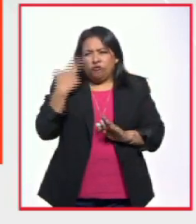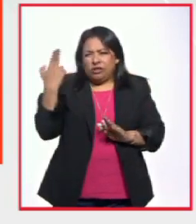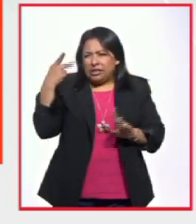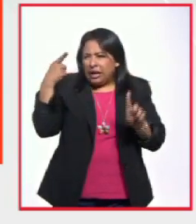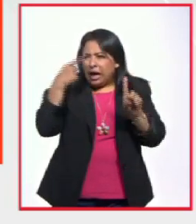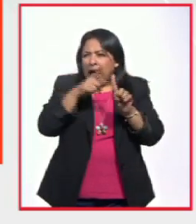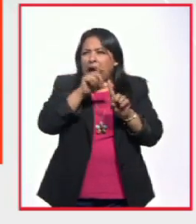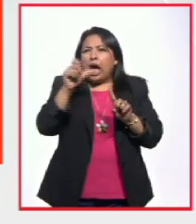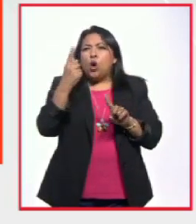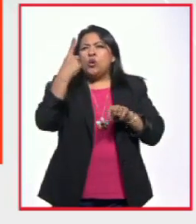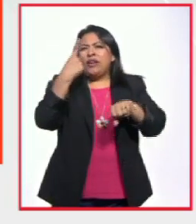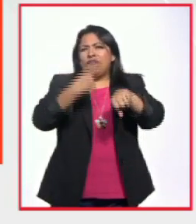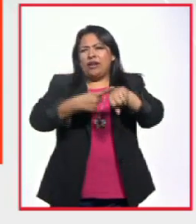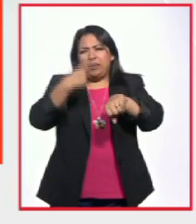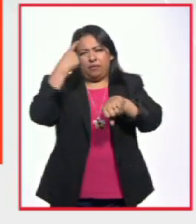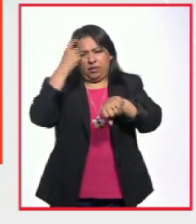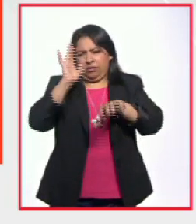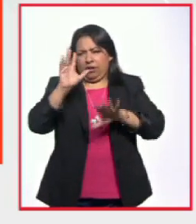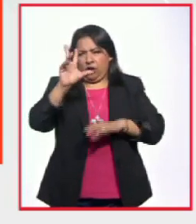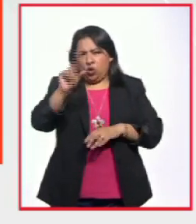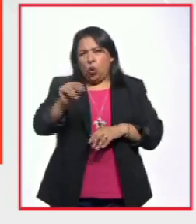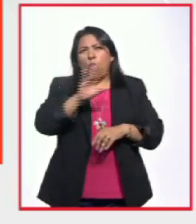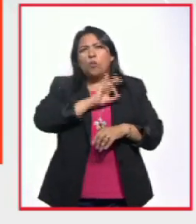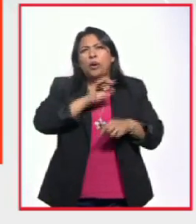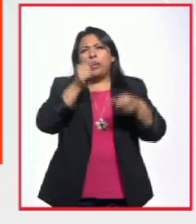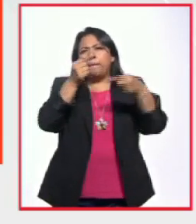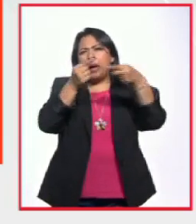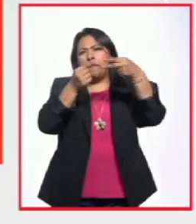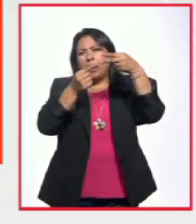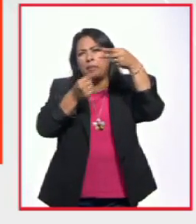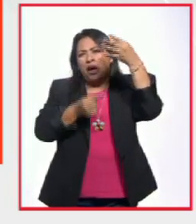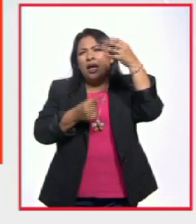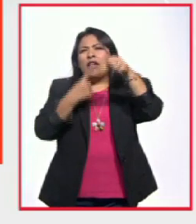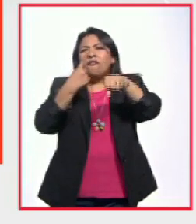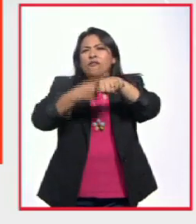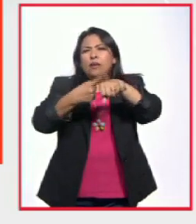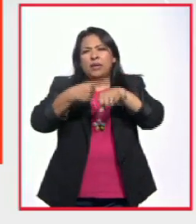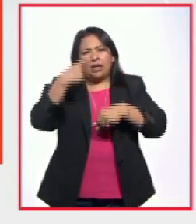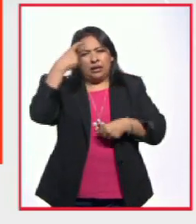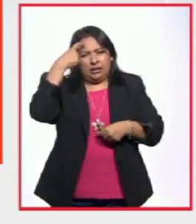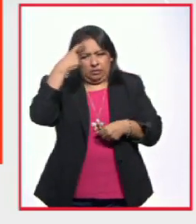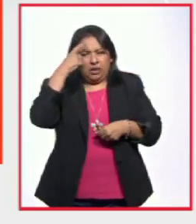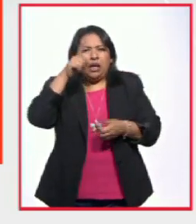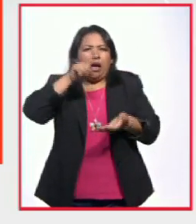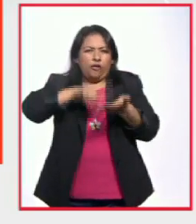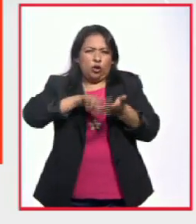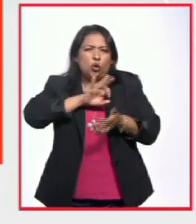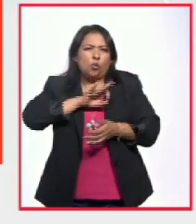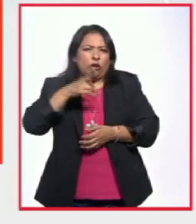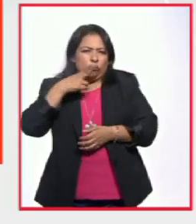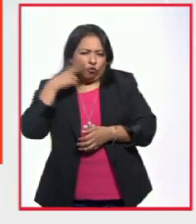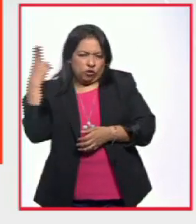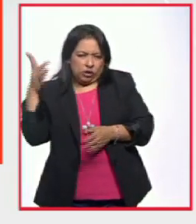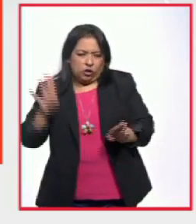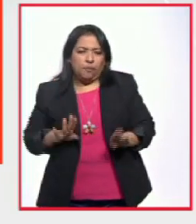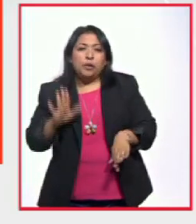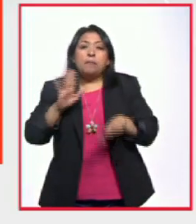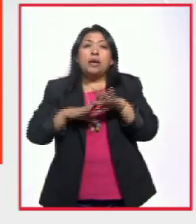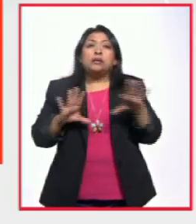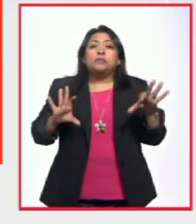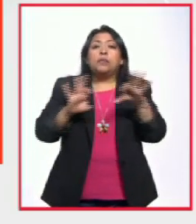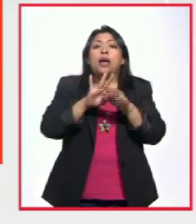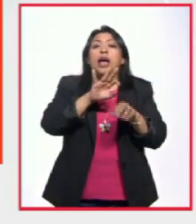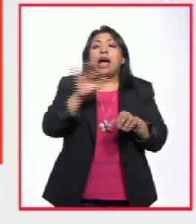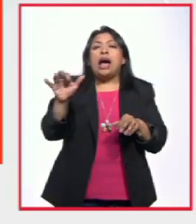a una sola enfermedad mental. Se puede dar en muchas de las patologías mentales. Está, digamos, más asociada a los